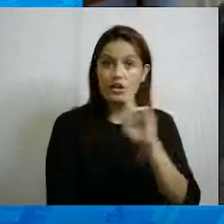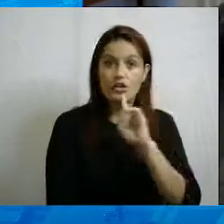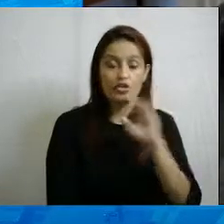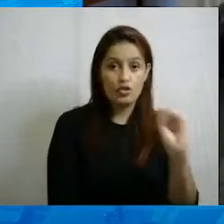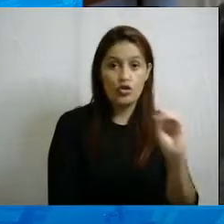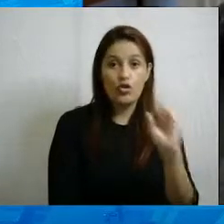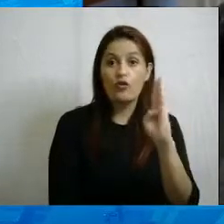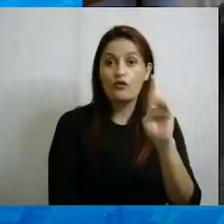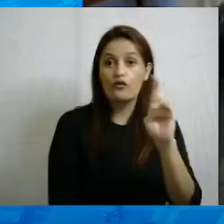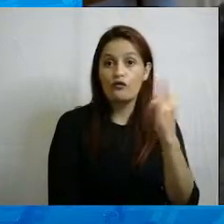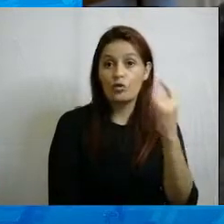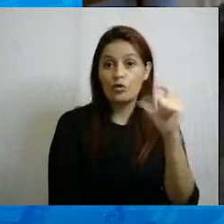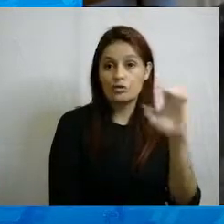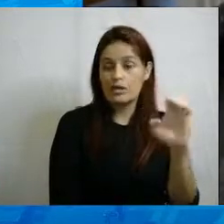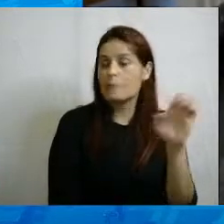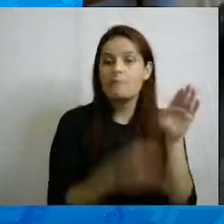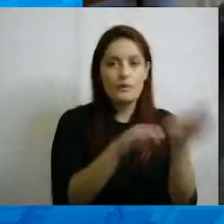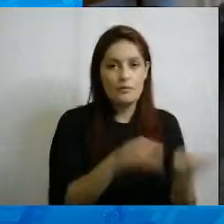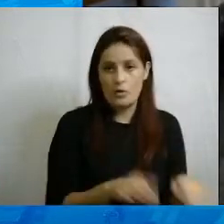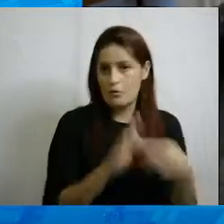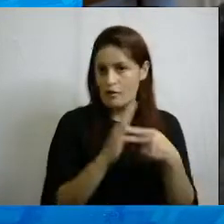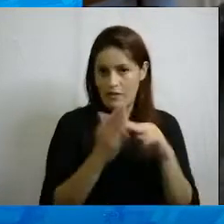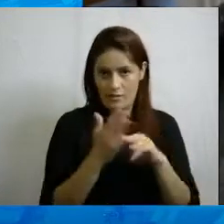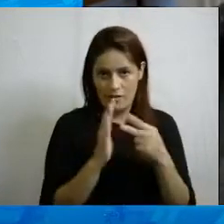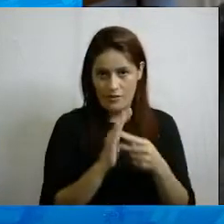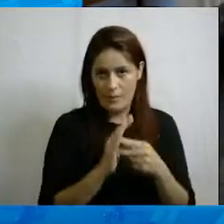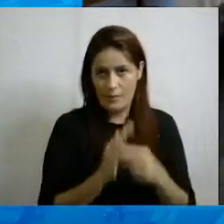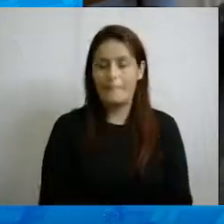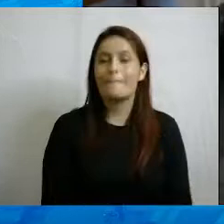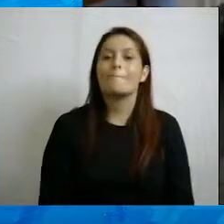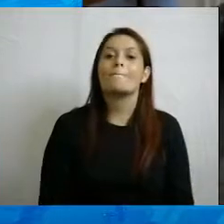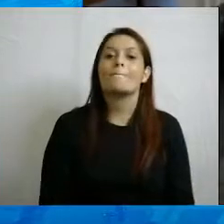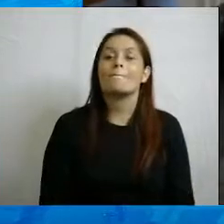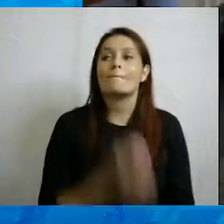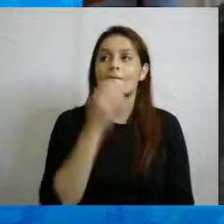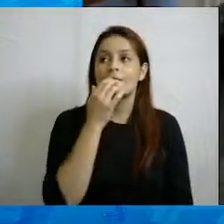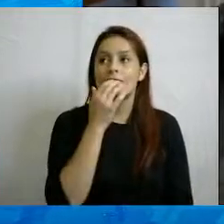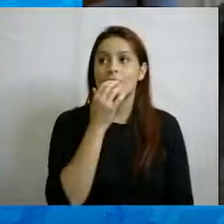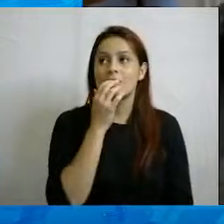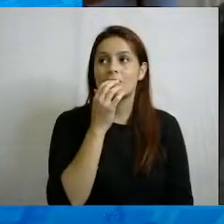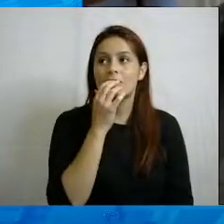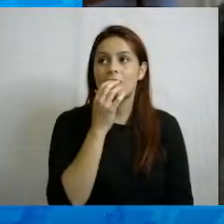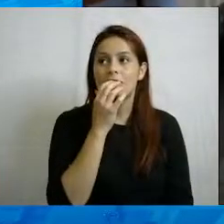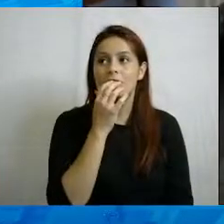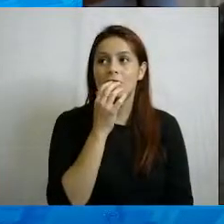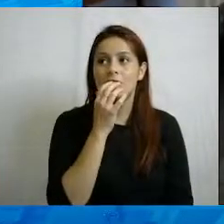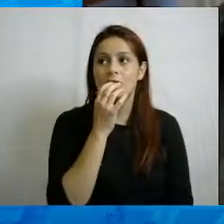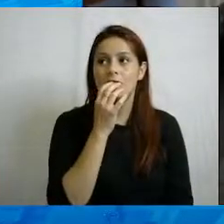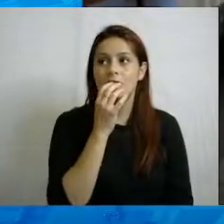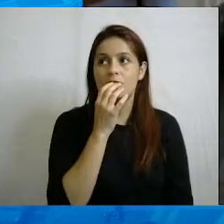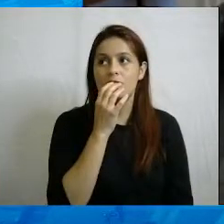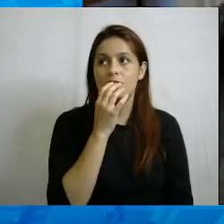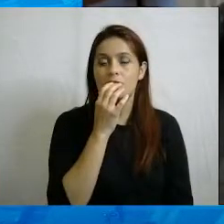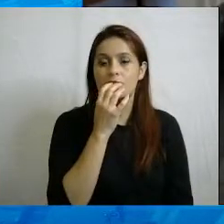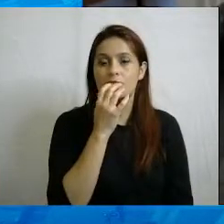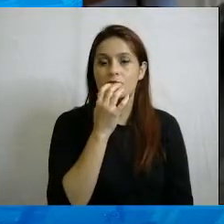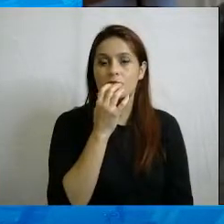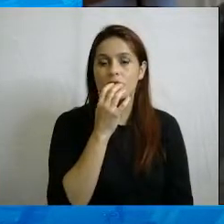problemática por en algún momento ser la población Padre Demetrio, barrio 1 y barrio 2.